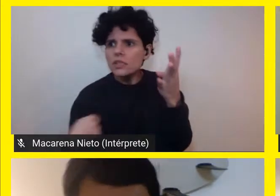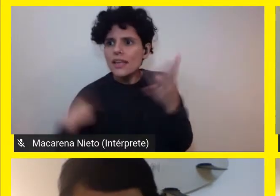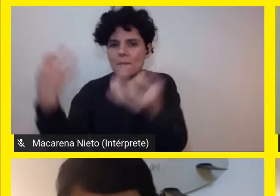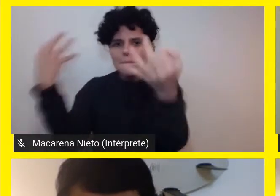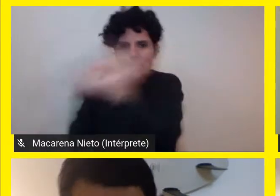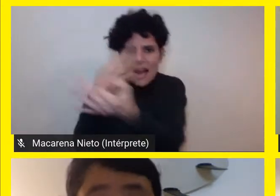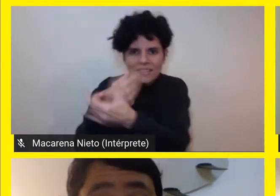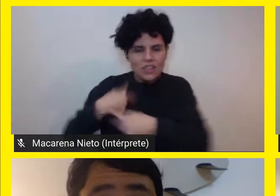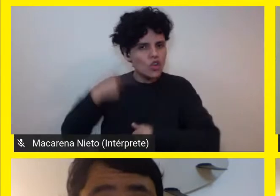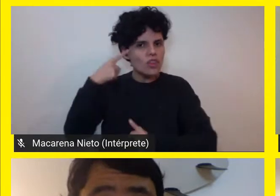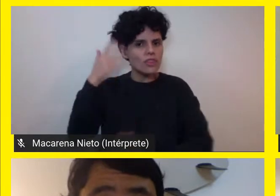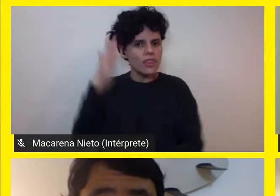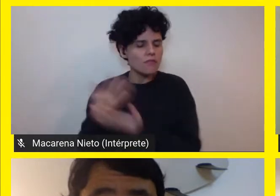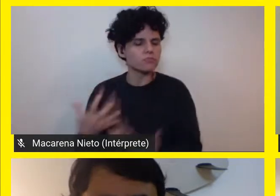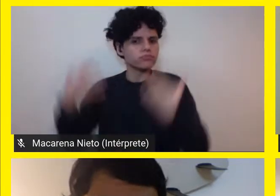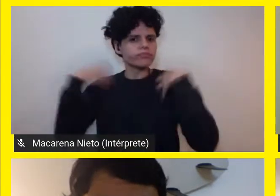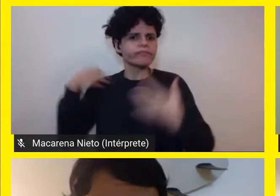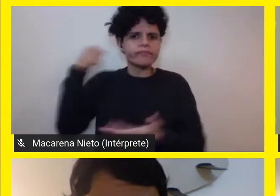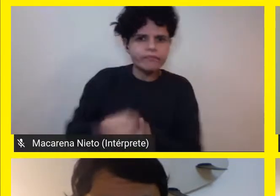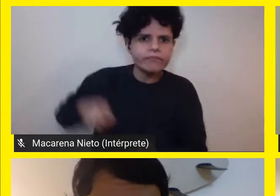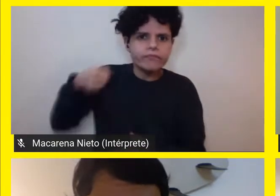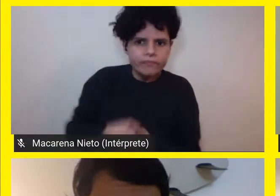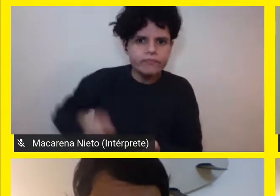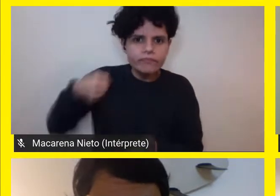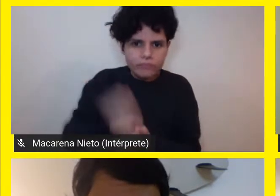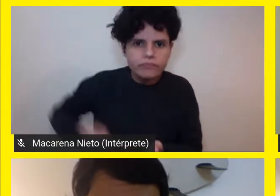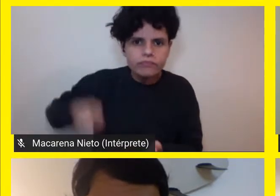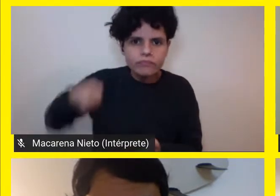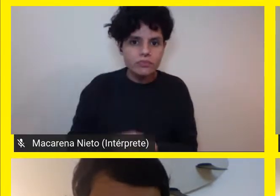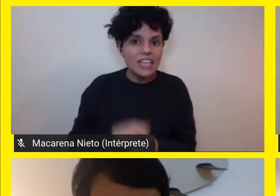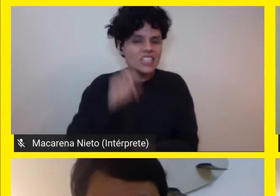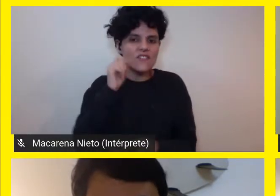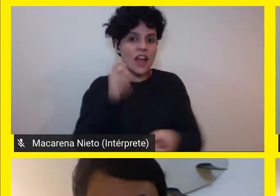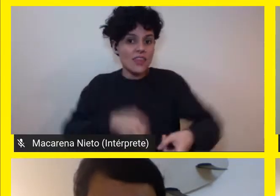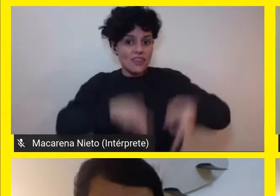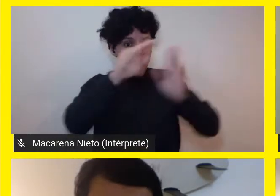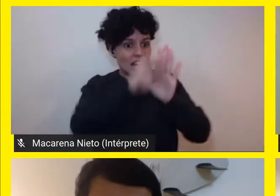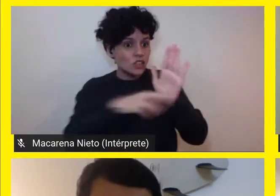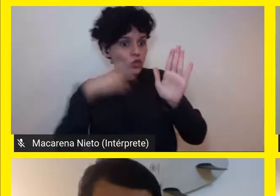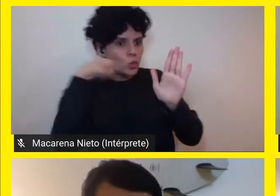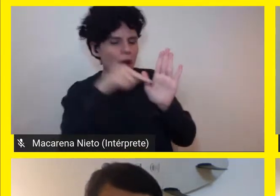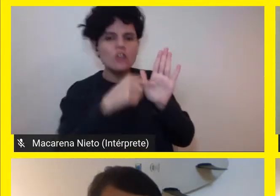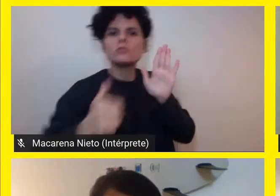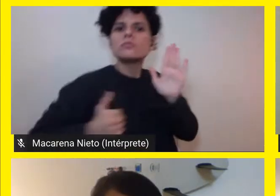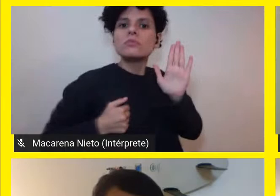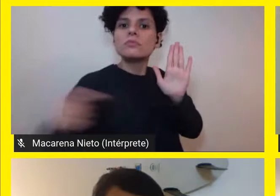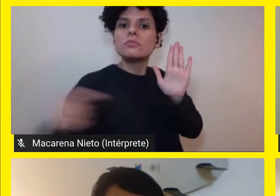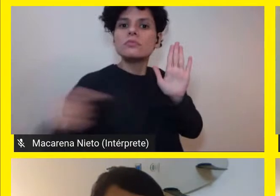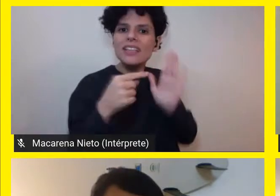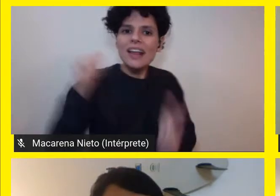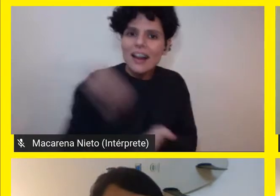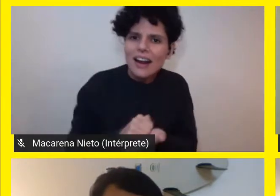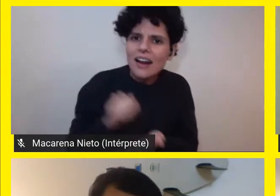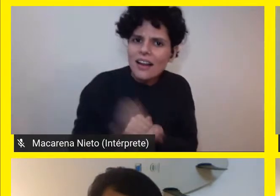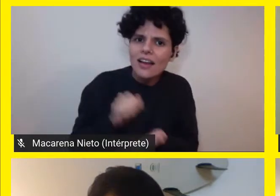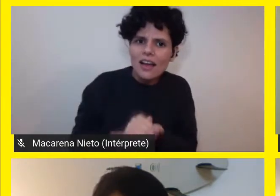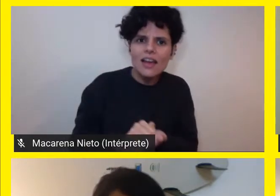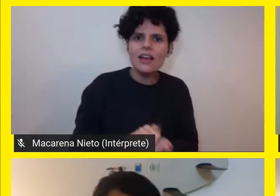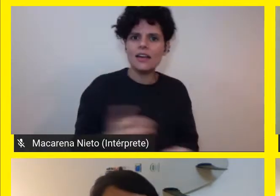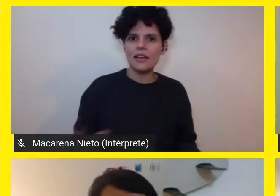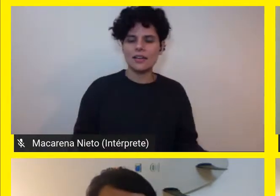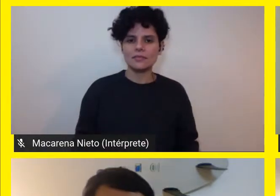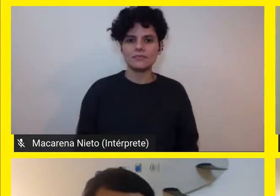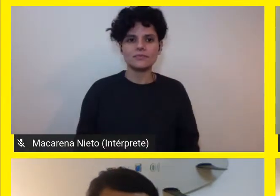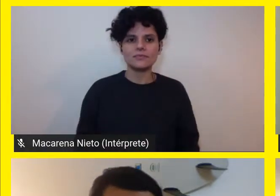esa lucha justa que significa hacer efectivos los derechos humanos en nuestro país. Muchas gracias, Francisco.